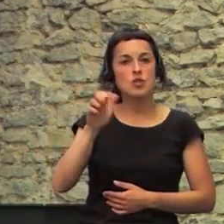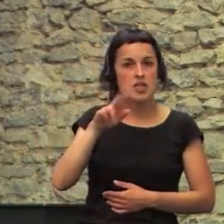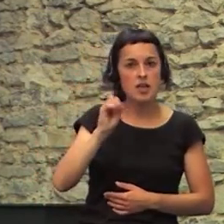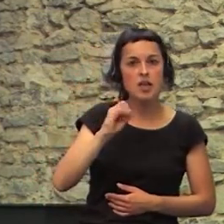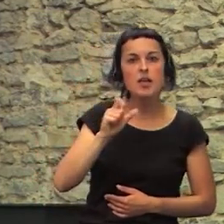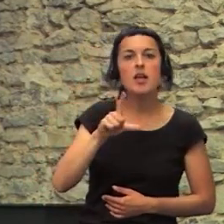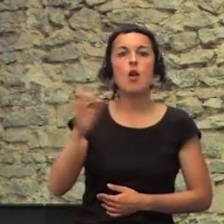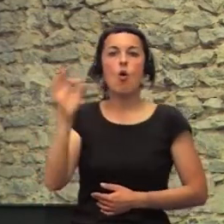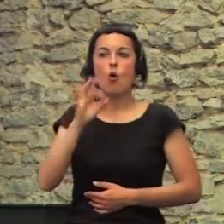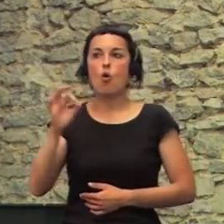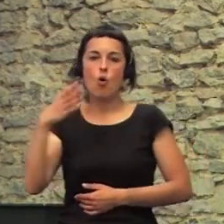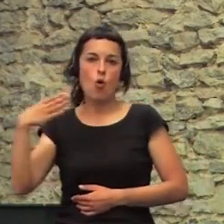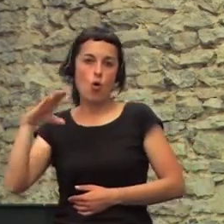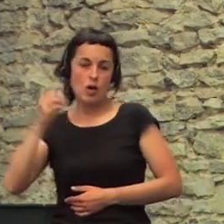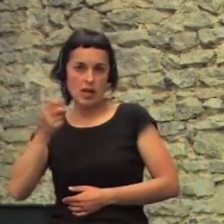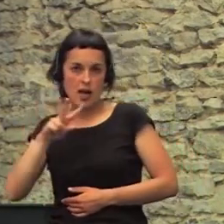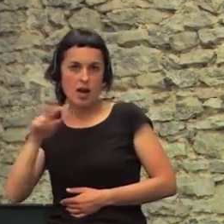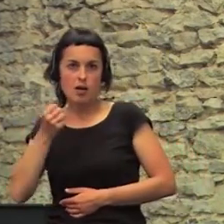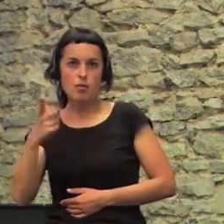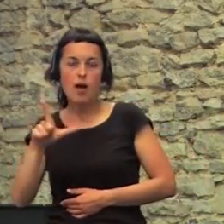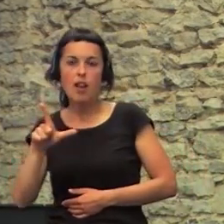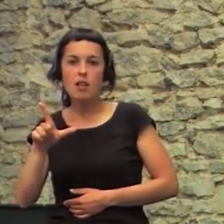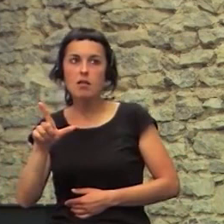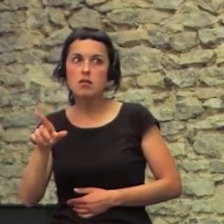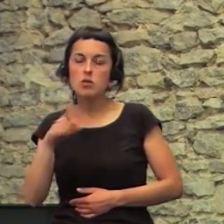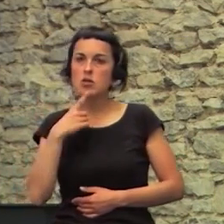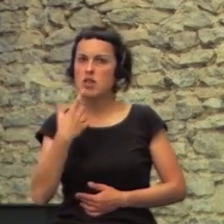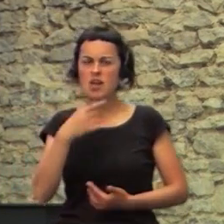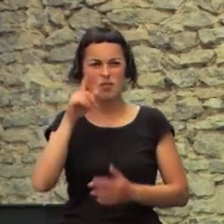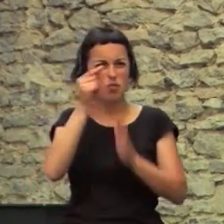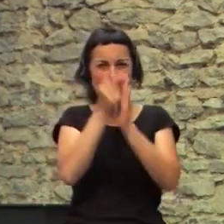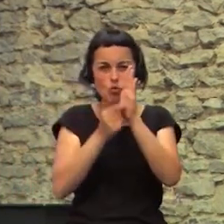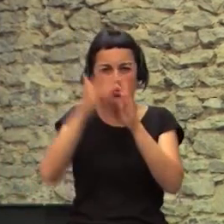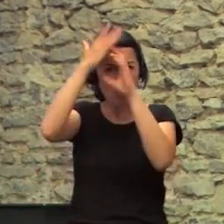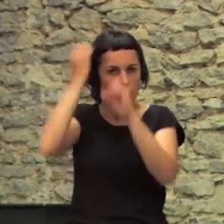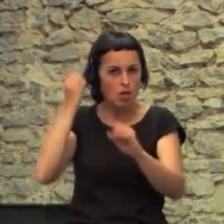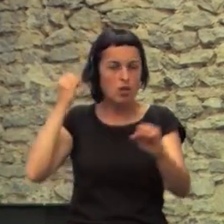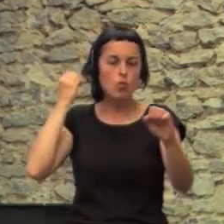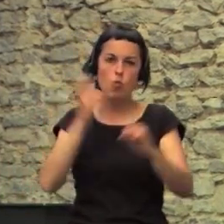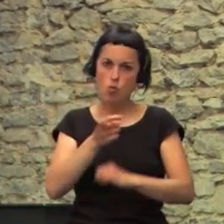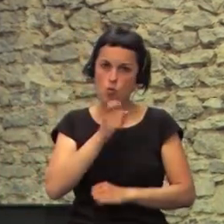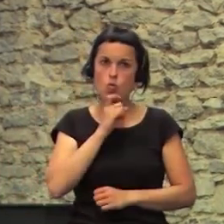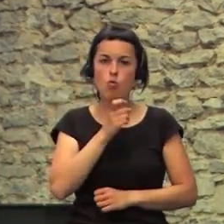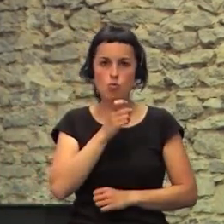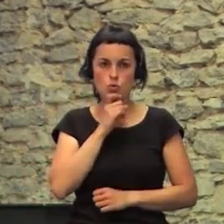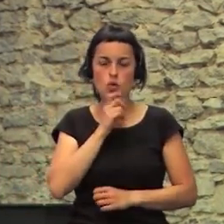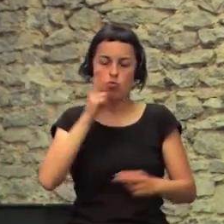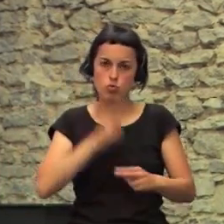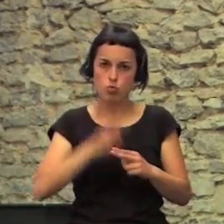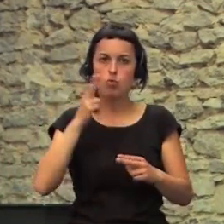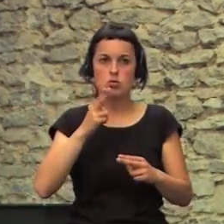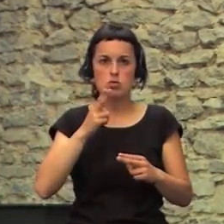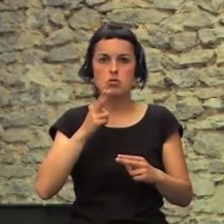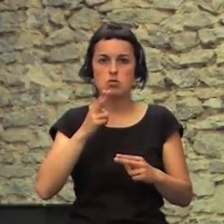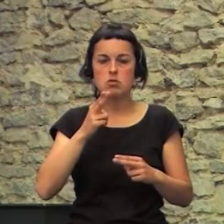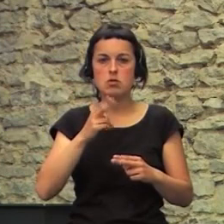Cabral, pues hablaban de esa crudeza de esos protocolos y de esos ocultamientos tan, tan tremendos, ¿no? Y fue